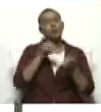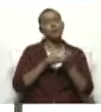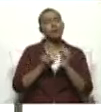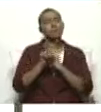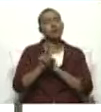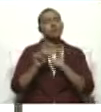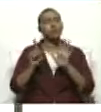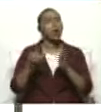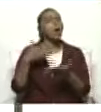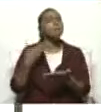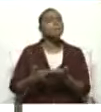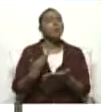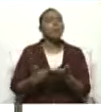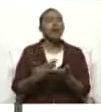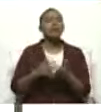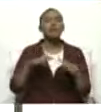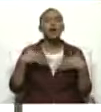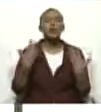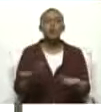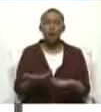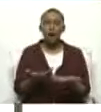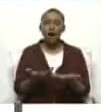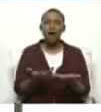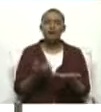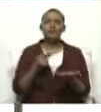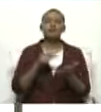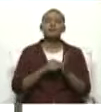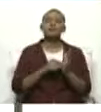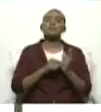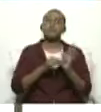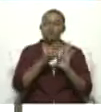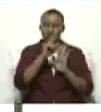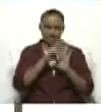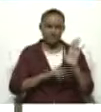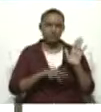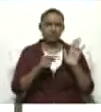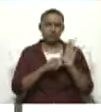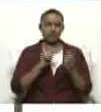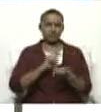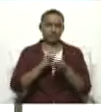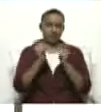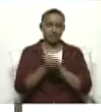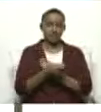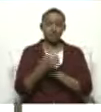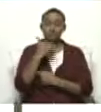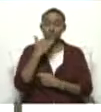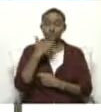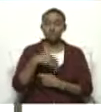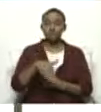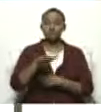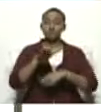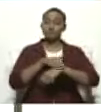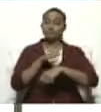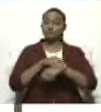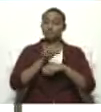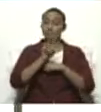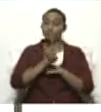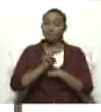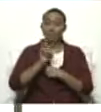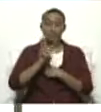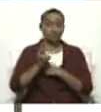de reforma de ley penal del ambiente y contra el maltrato animal, se tiene previsto que este jueves 23 de mayo, es